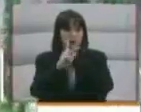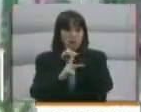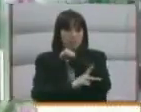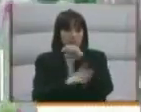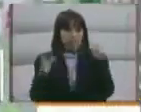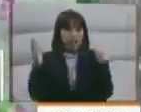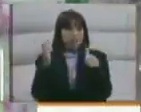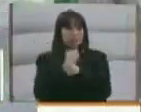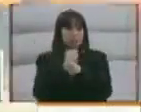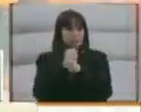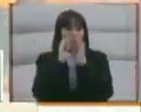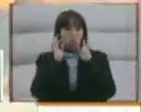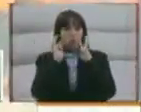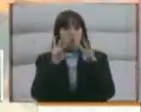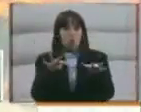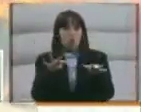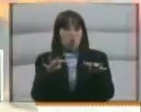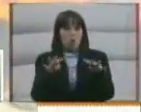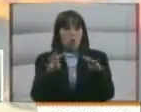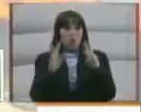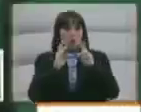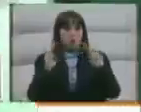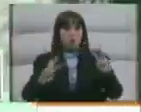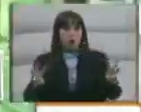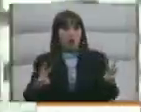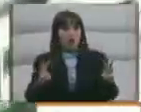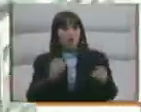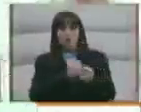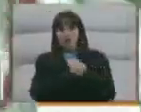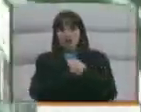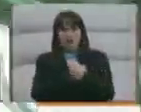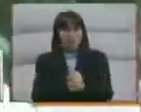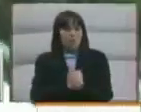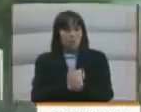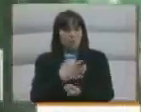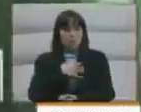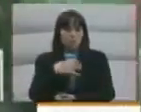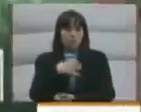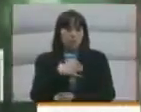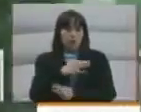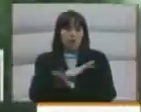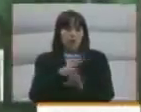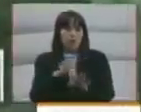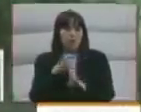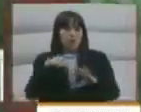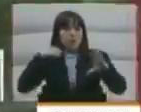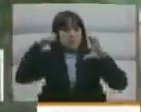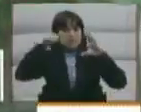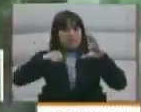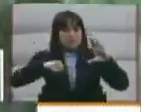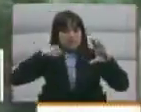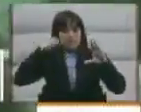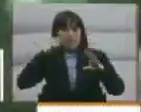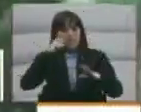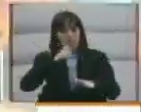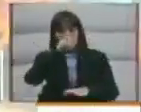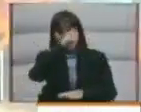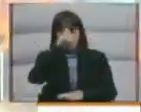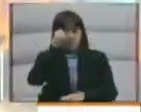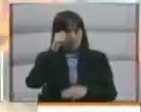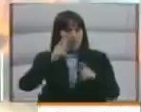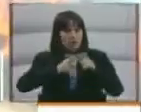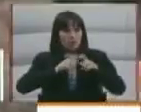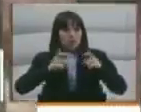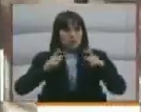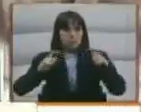parque te enamora. Queremos montar también cine los fines de semana. Bueno, vamos creciendo poco a